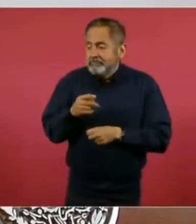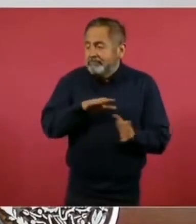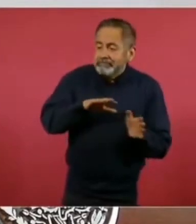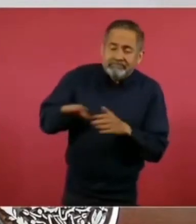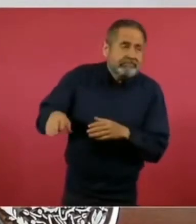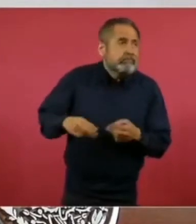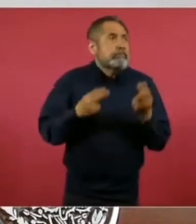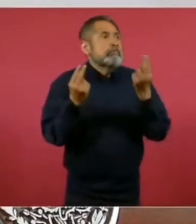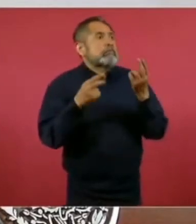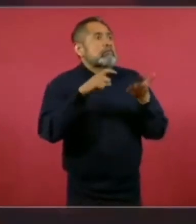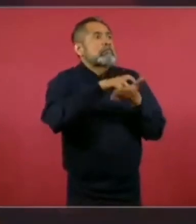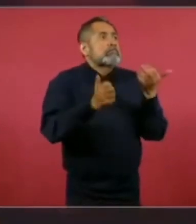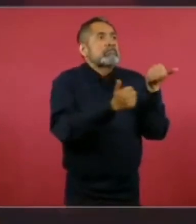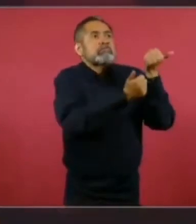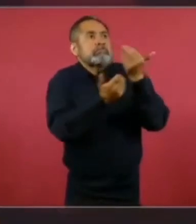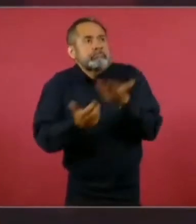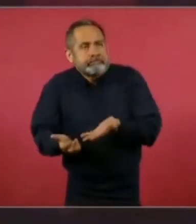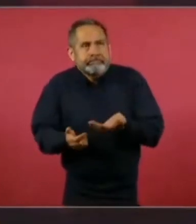granos básicos.